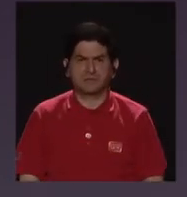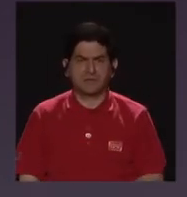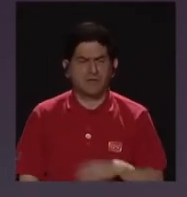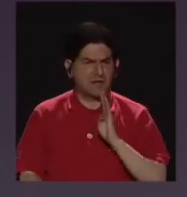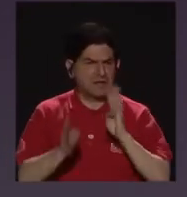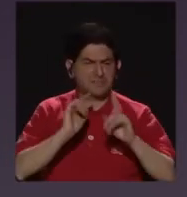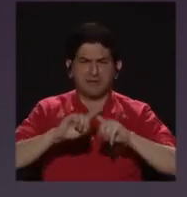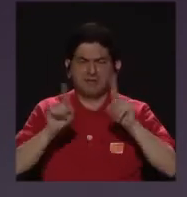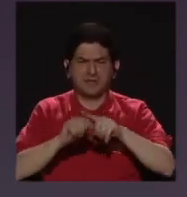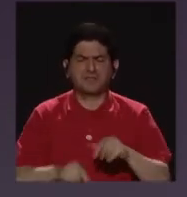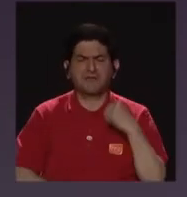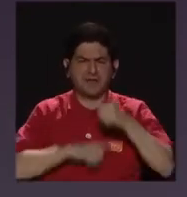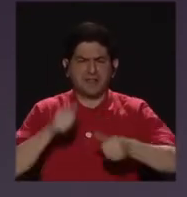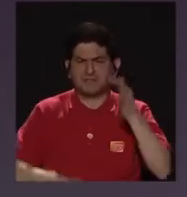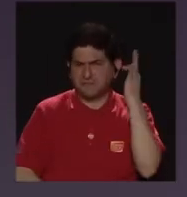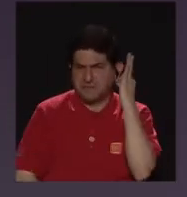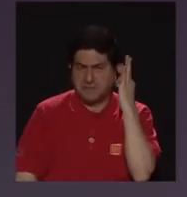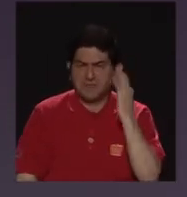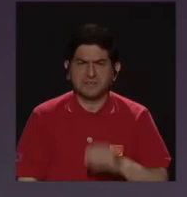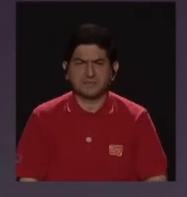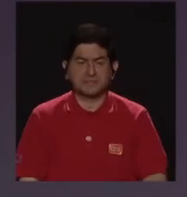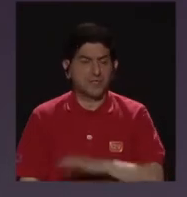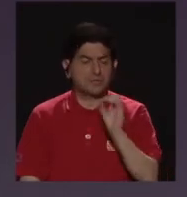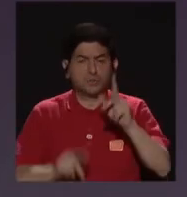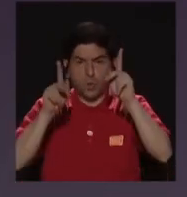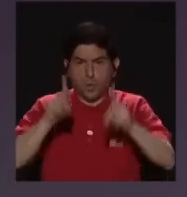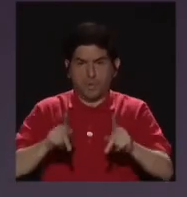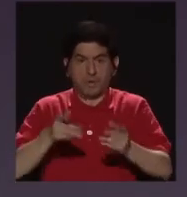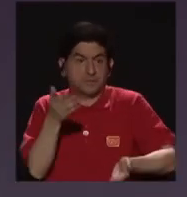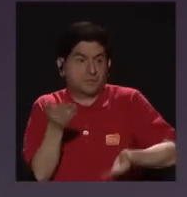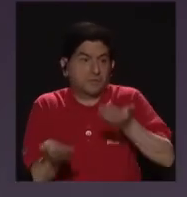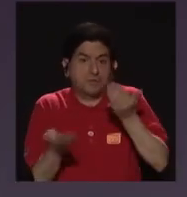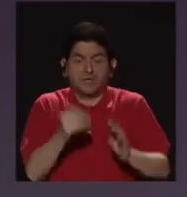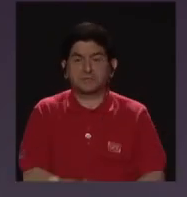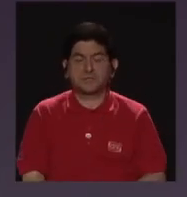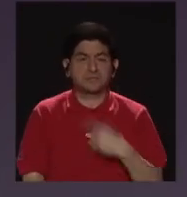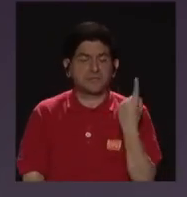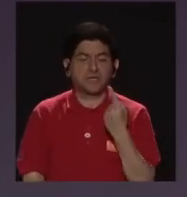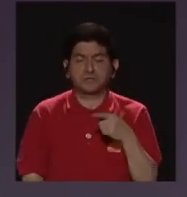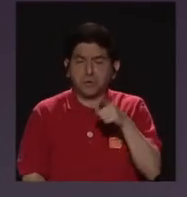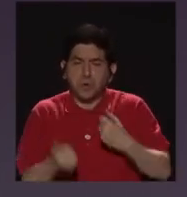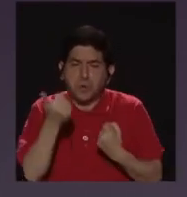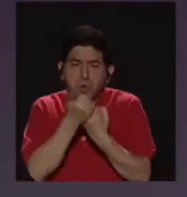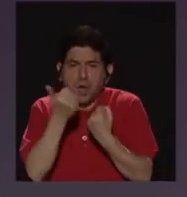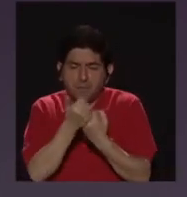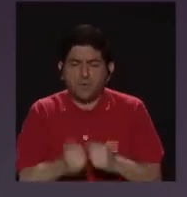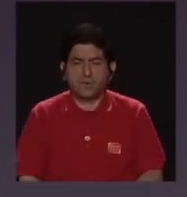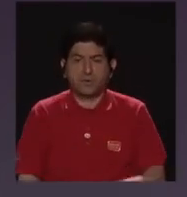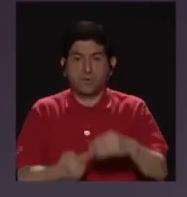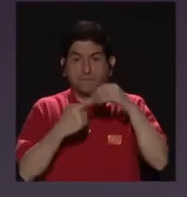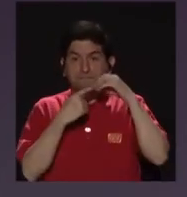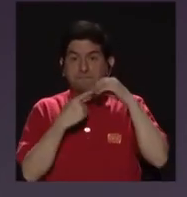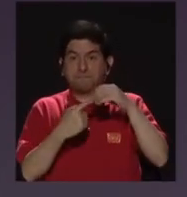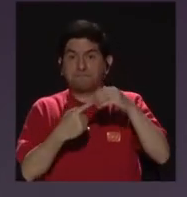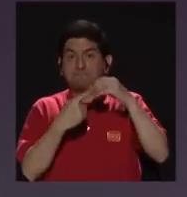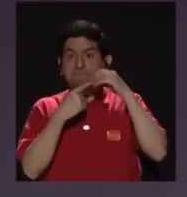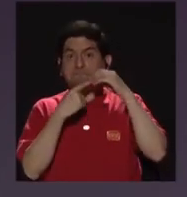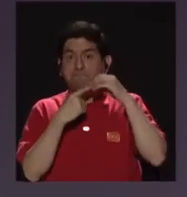muchas feministas y personas incluso que solo simpatizan esta es una de sus principales